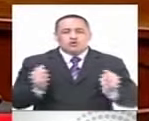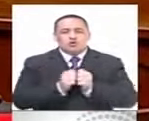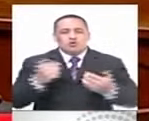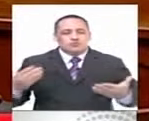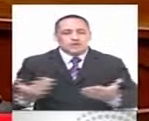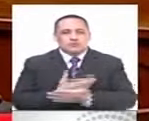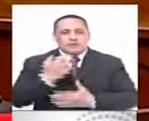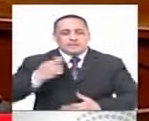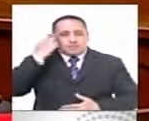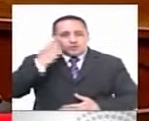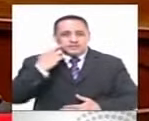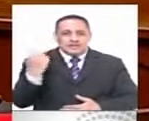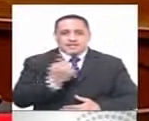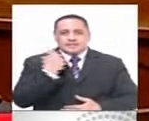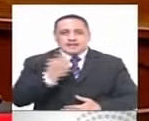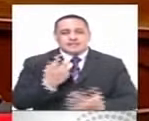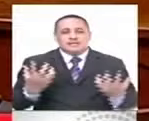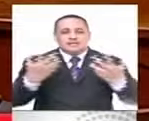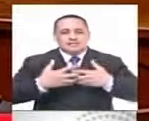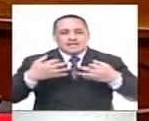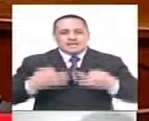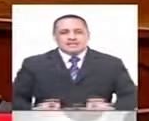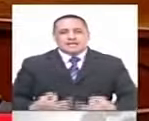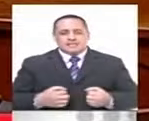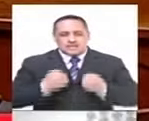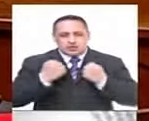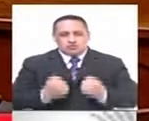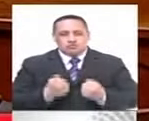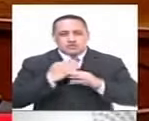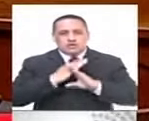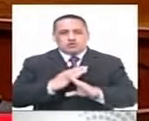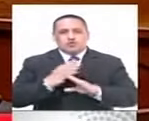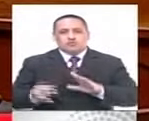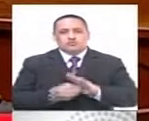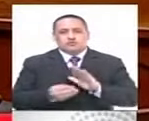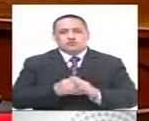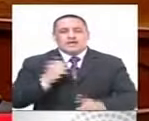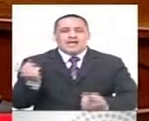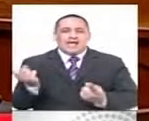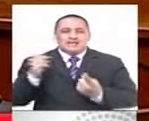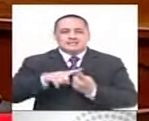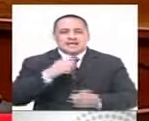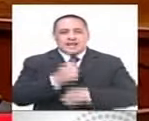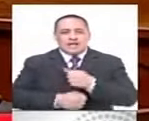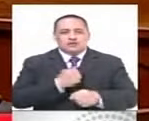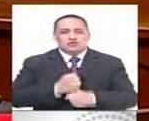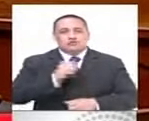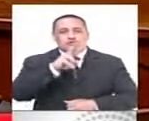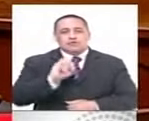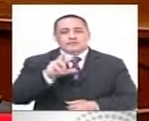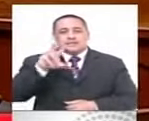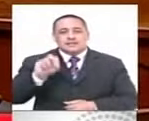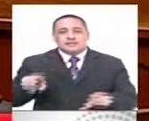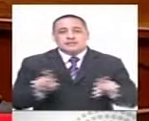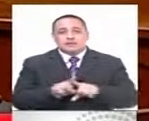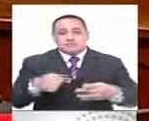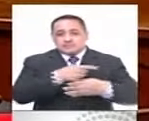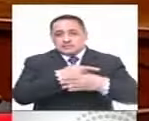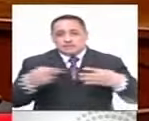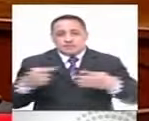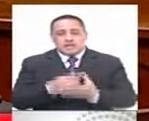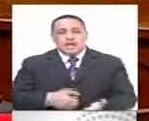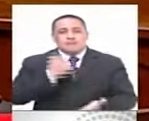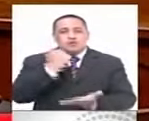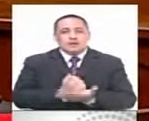nueva política nacional de integridad y lucha contra la corrupción hacia el 2030. Además, en la siguiente semana se aprobará